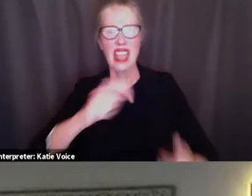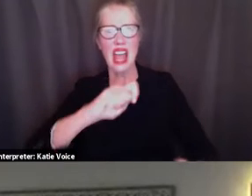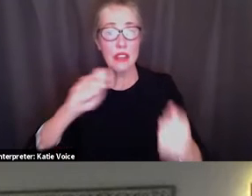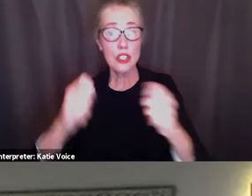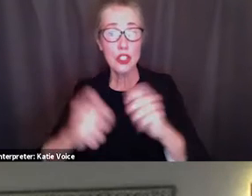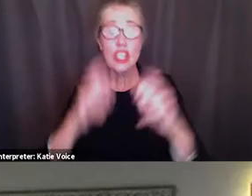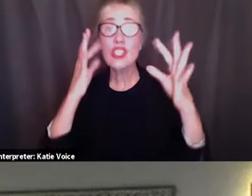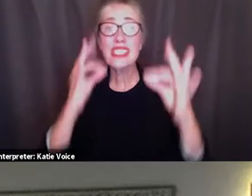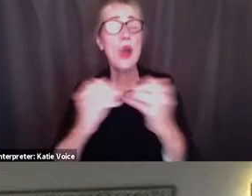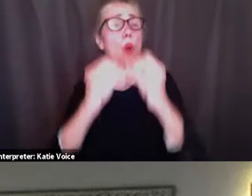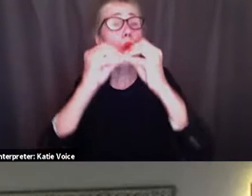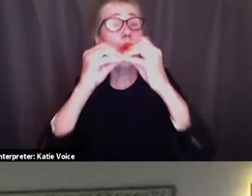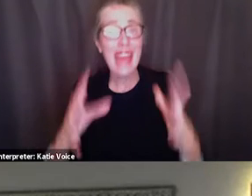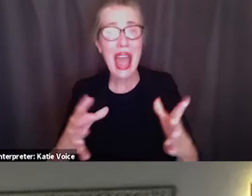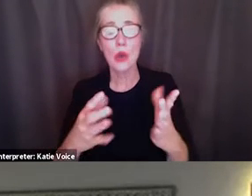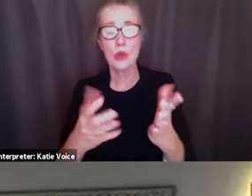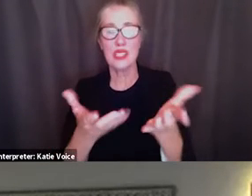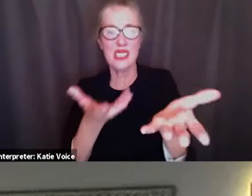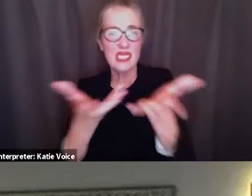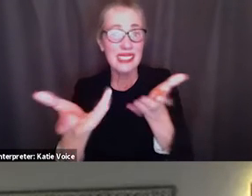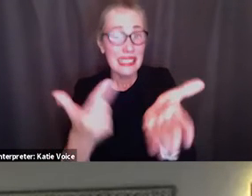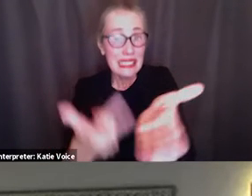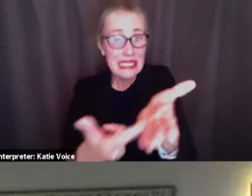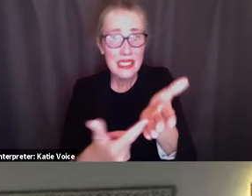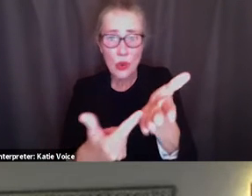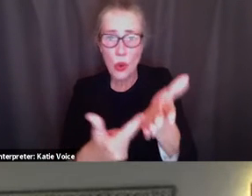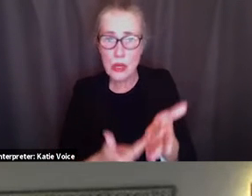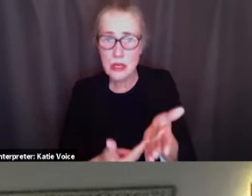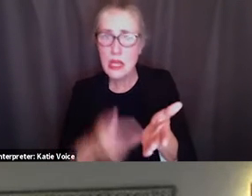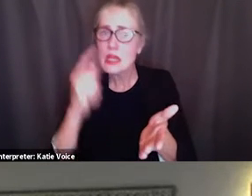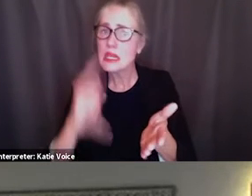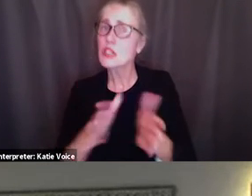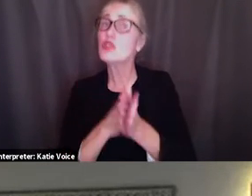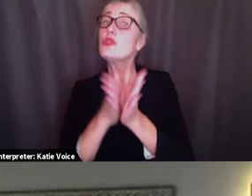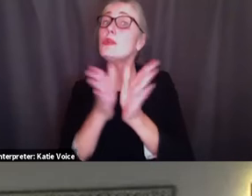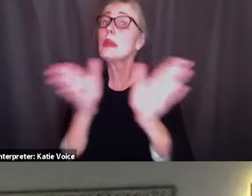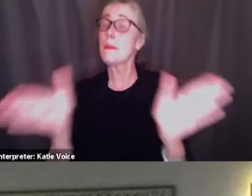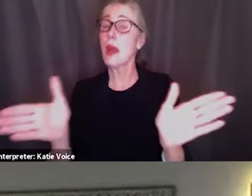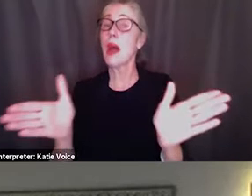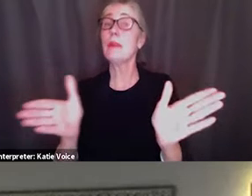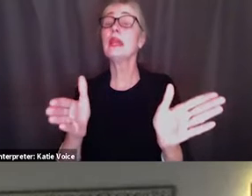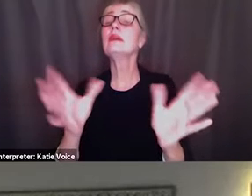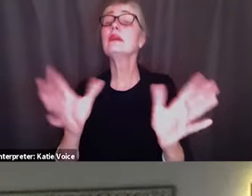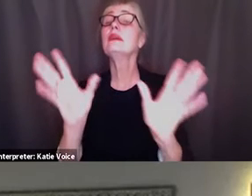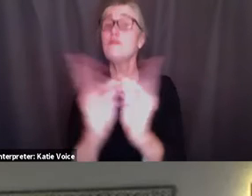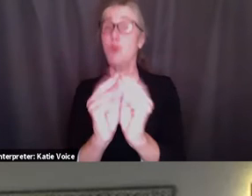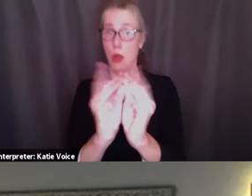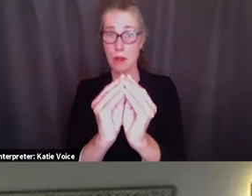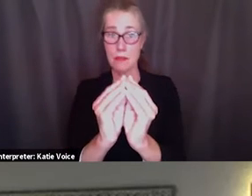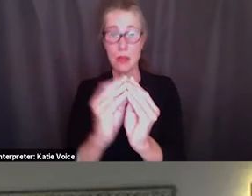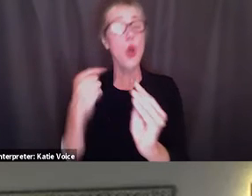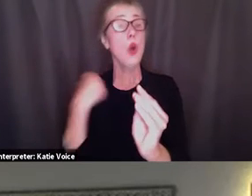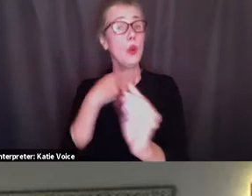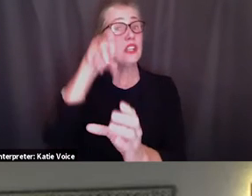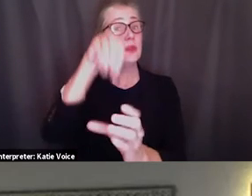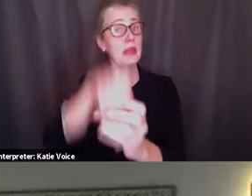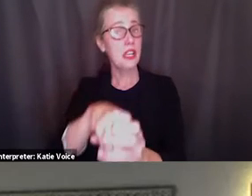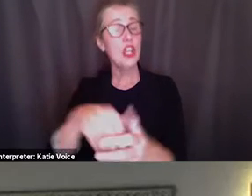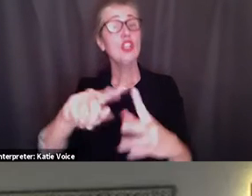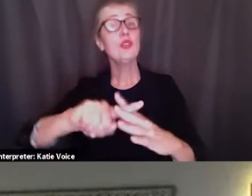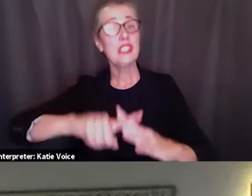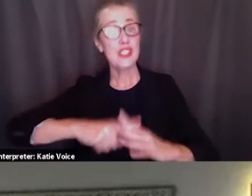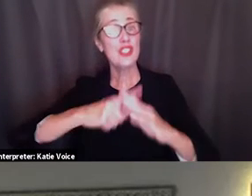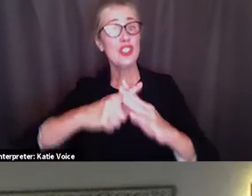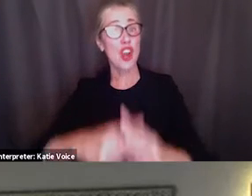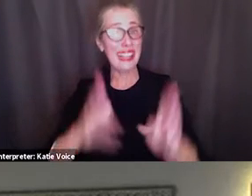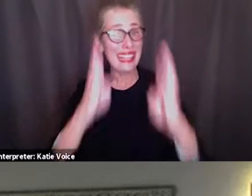tomando decisiones que cambian la vida de la gente sin ninguna persona ahí presente. Esto es un foro público, tenemos que estar ahí presentes.